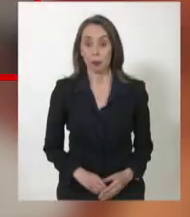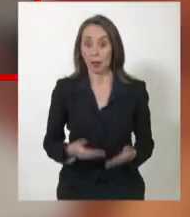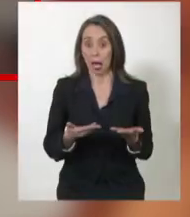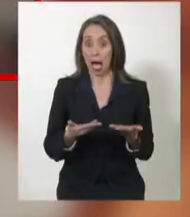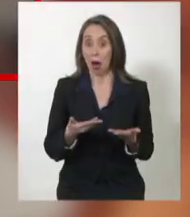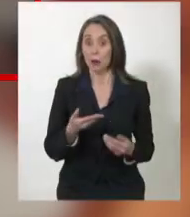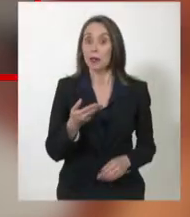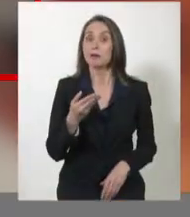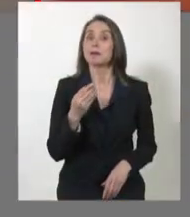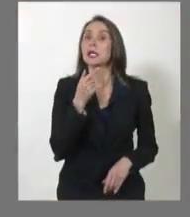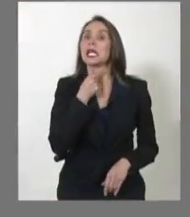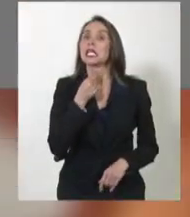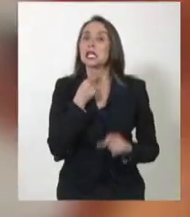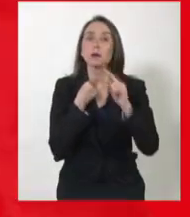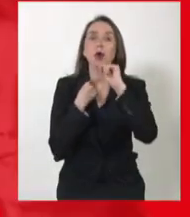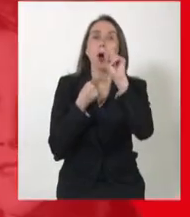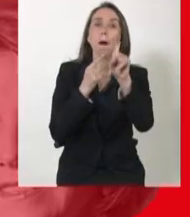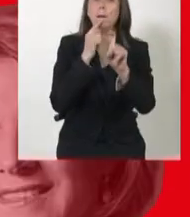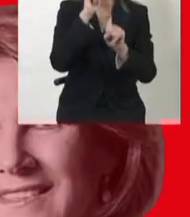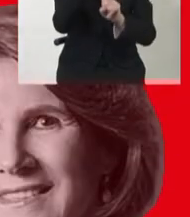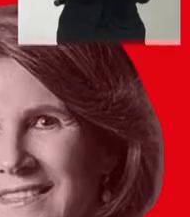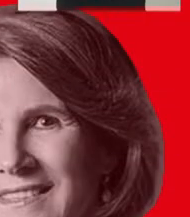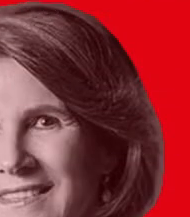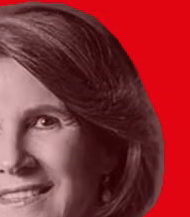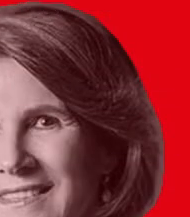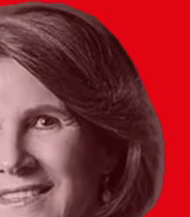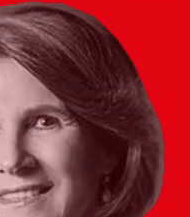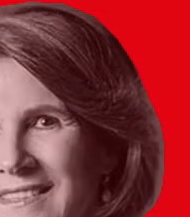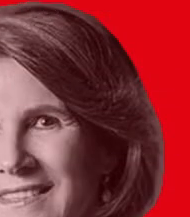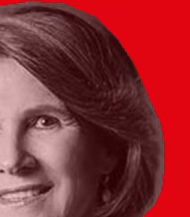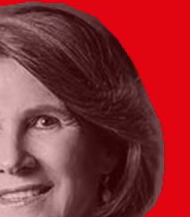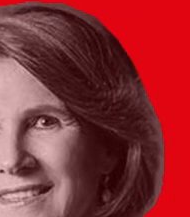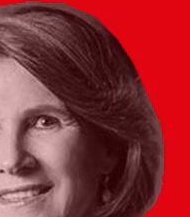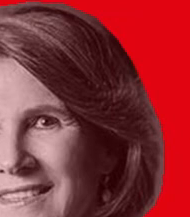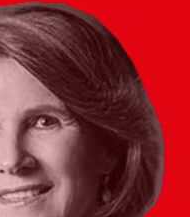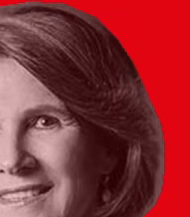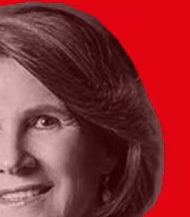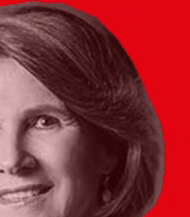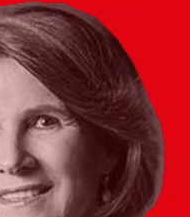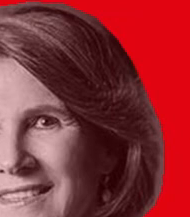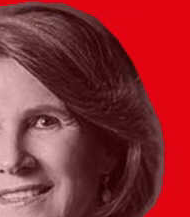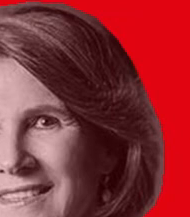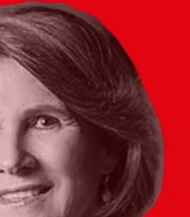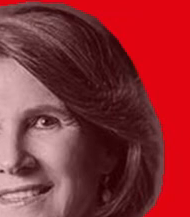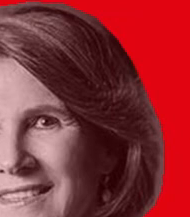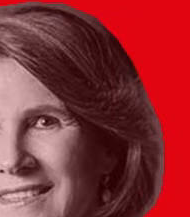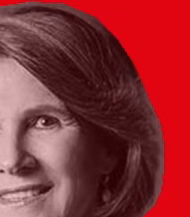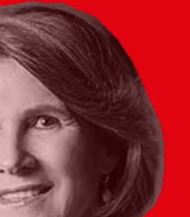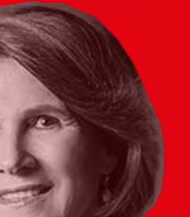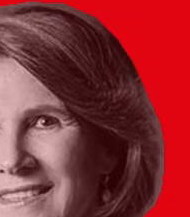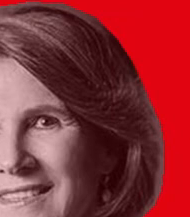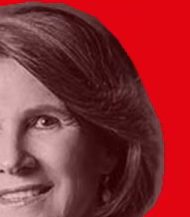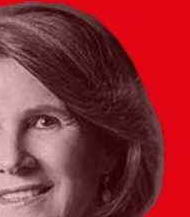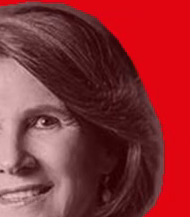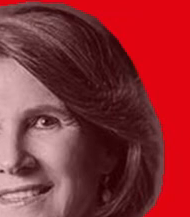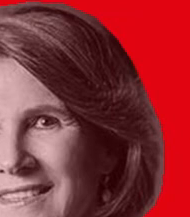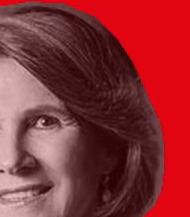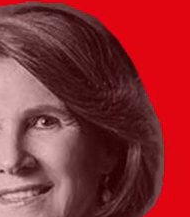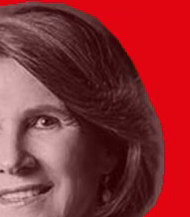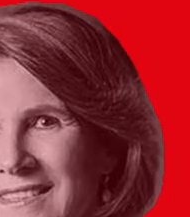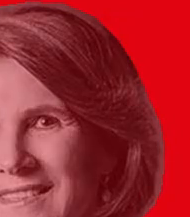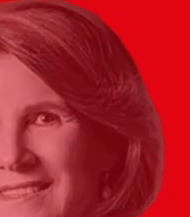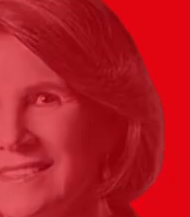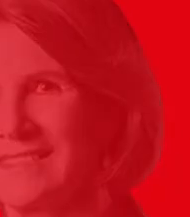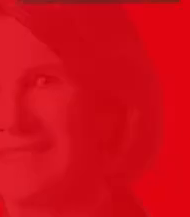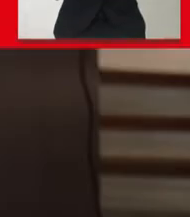A continuación, queremos abrir un espacio de preguntas del público asistente. Le solicitamos a todas y todos ser breves y precisos al